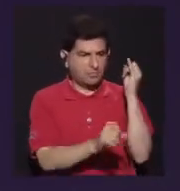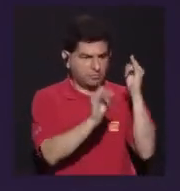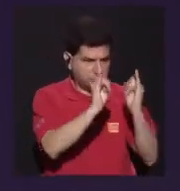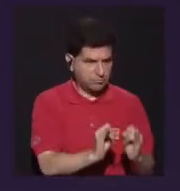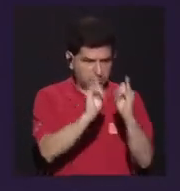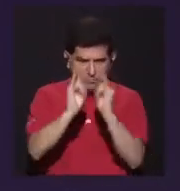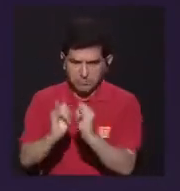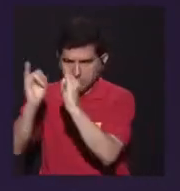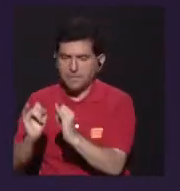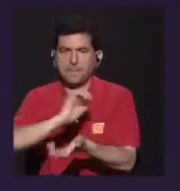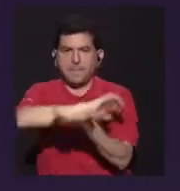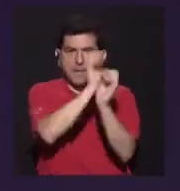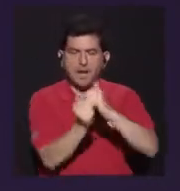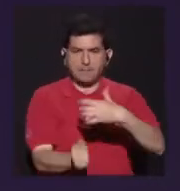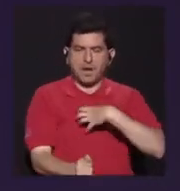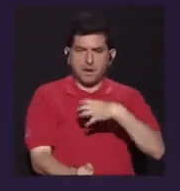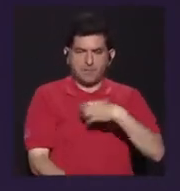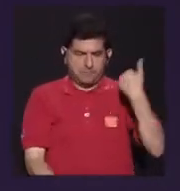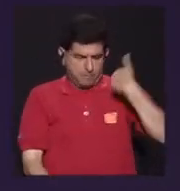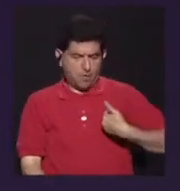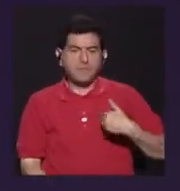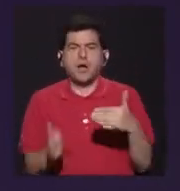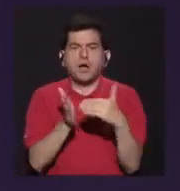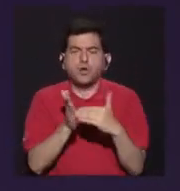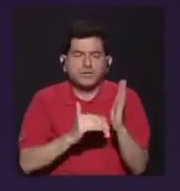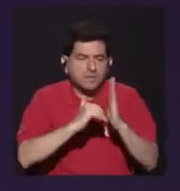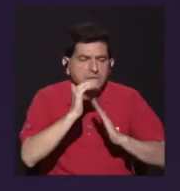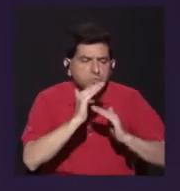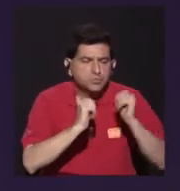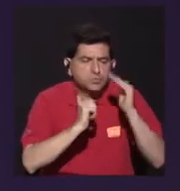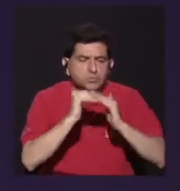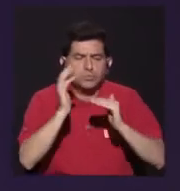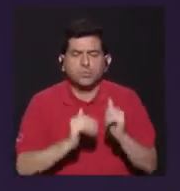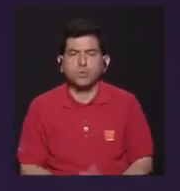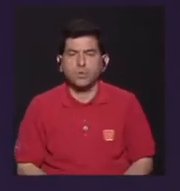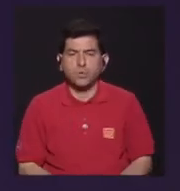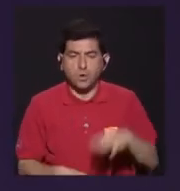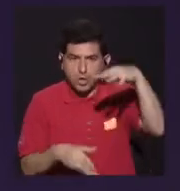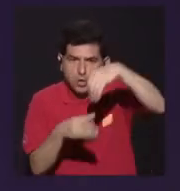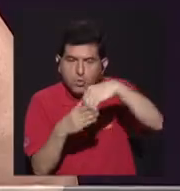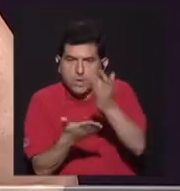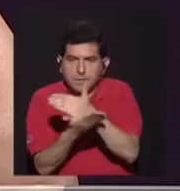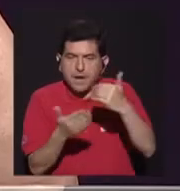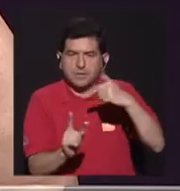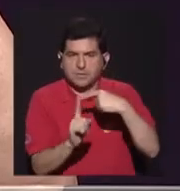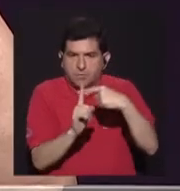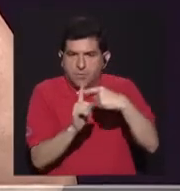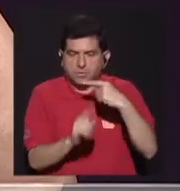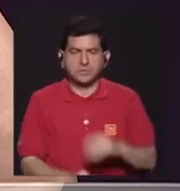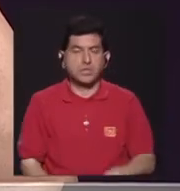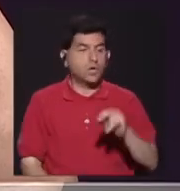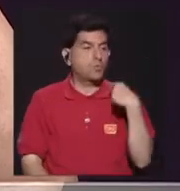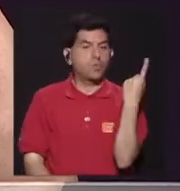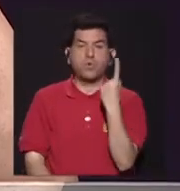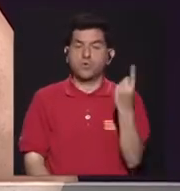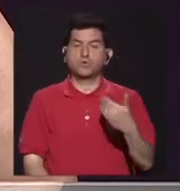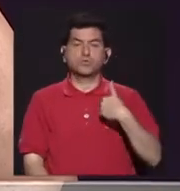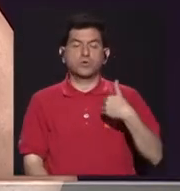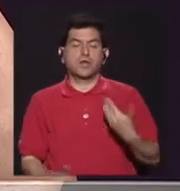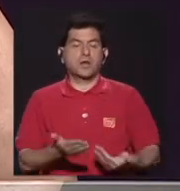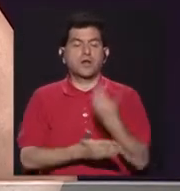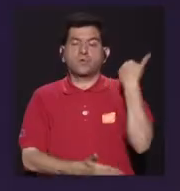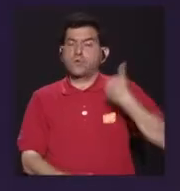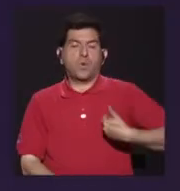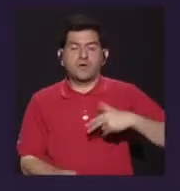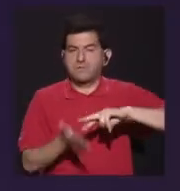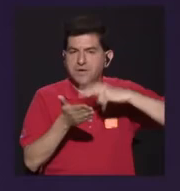de hacer cambios de su propia masculinidad y reconstruir, dándole aspectos positivos? No hablamos solo de que tenga nueva